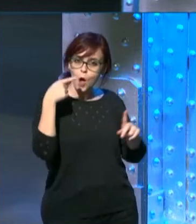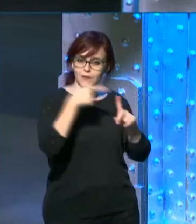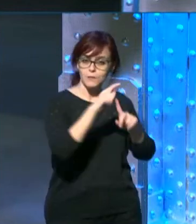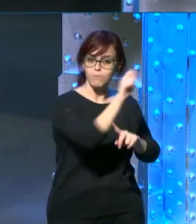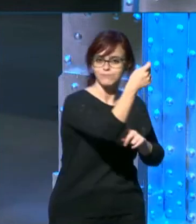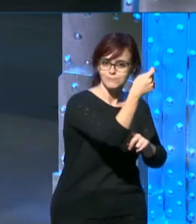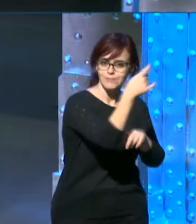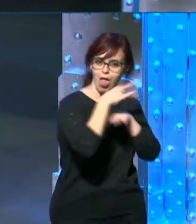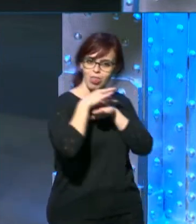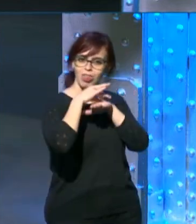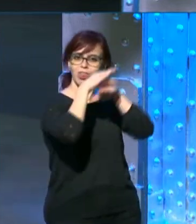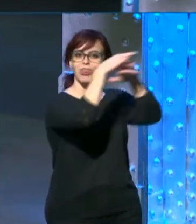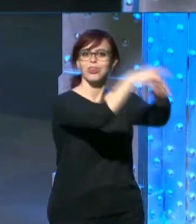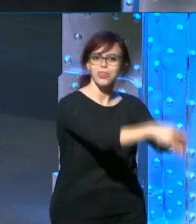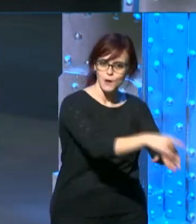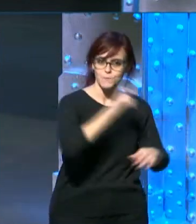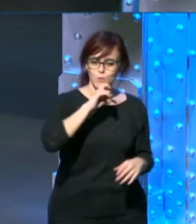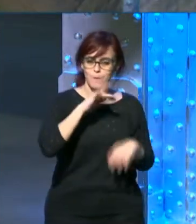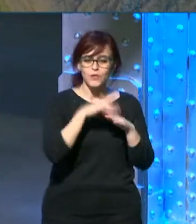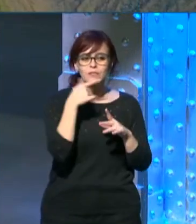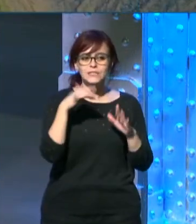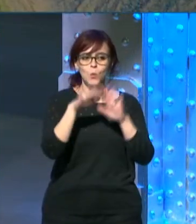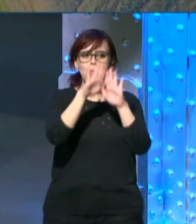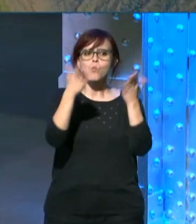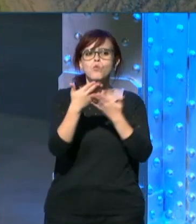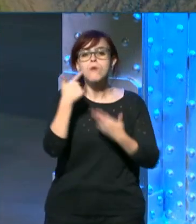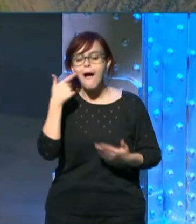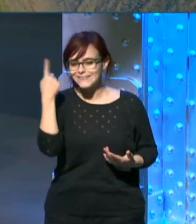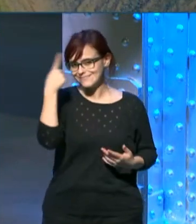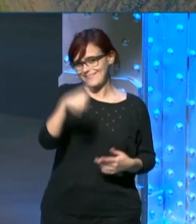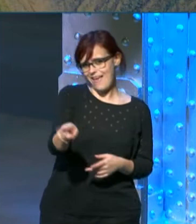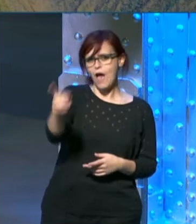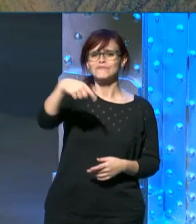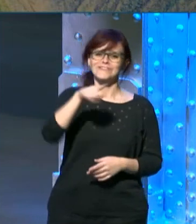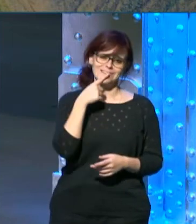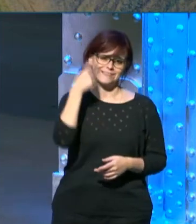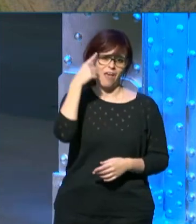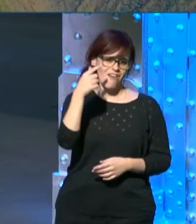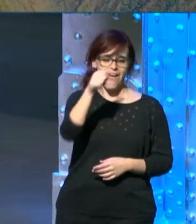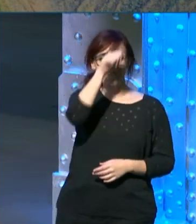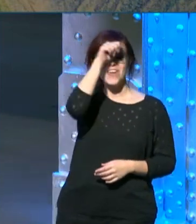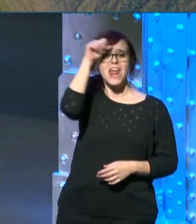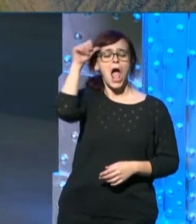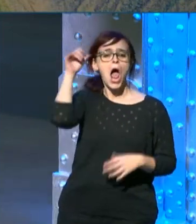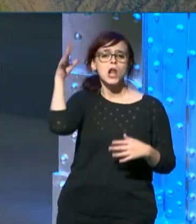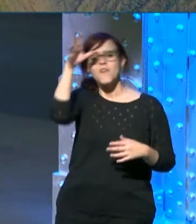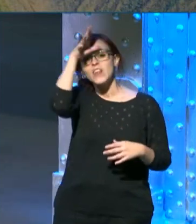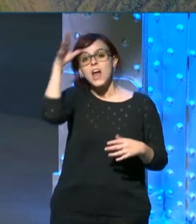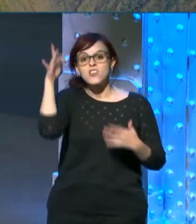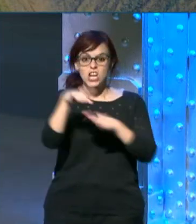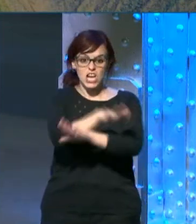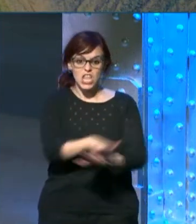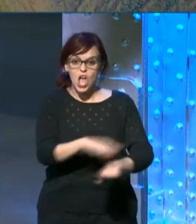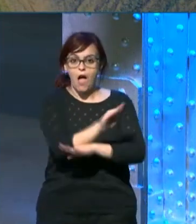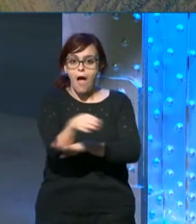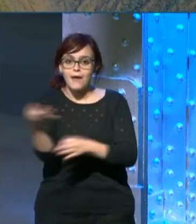Bien, el nuevo mundo. ¿Alguno de vosotros estaréis diciendo, ah, qué duro es el verano y no sabemos qué hacer con los niños y